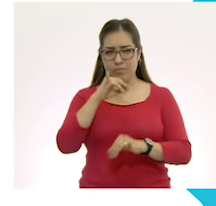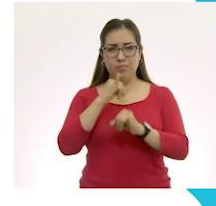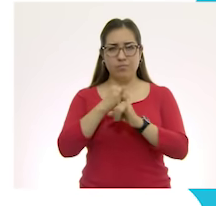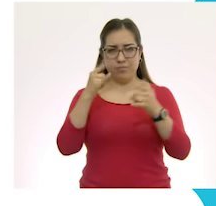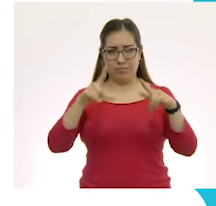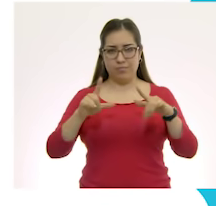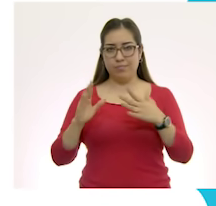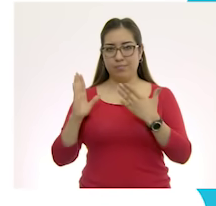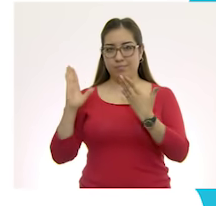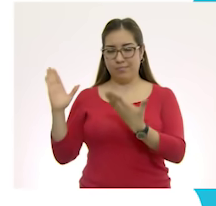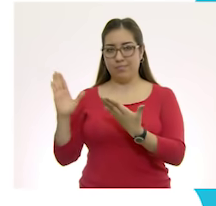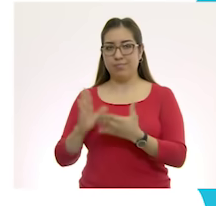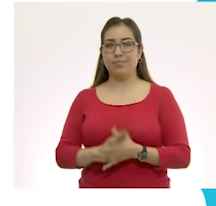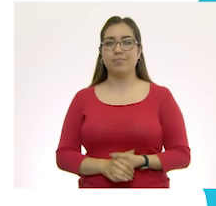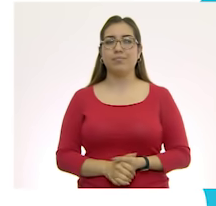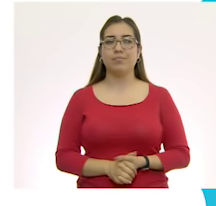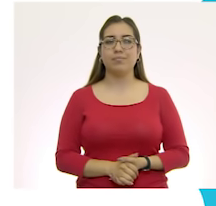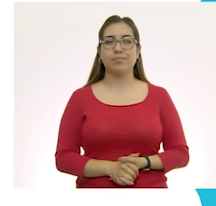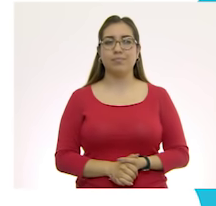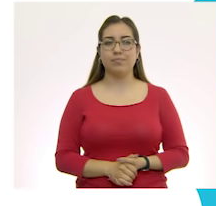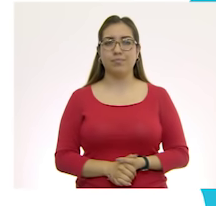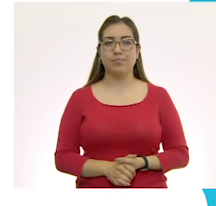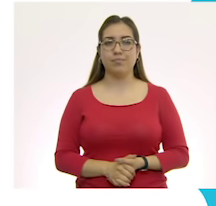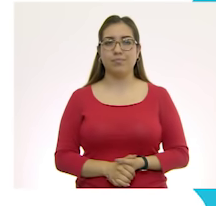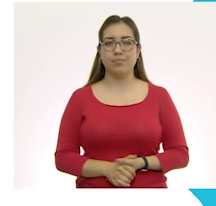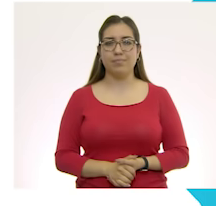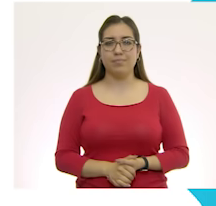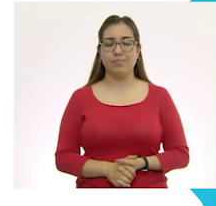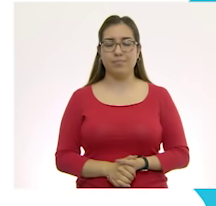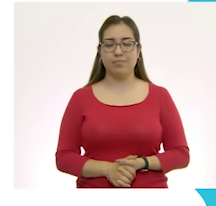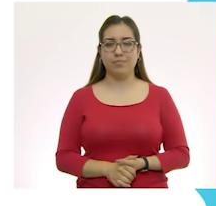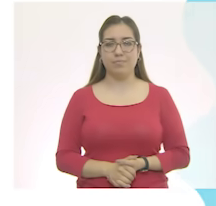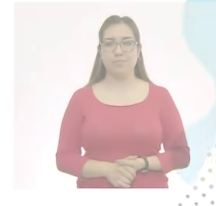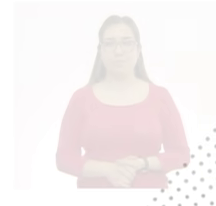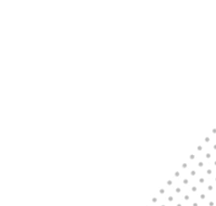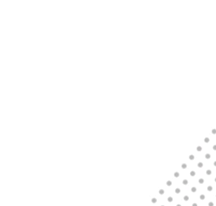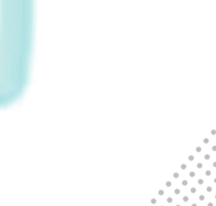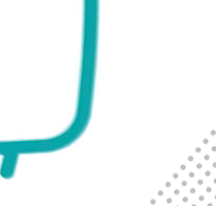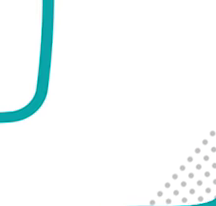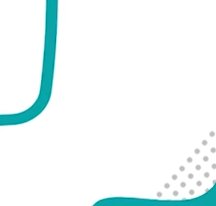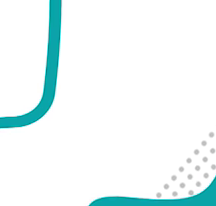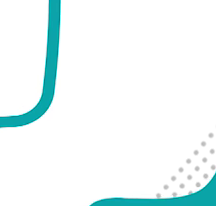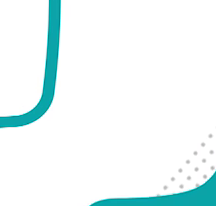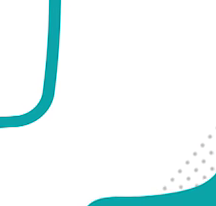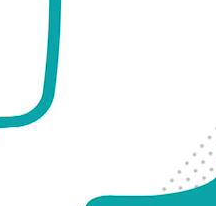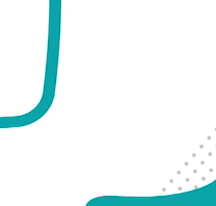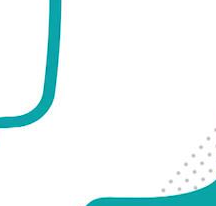siguiente liga: aprendeencasa.sep.gob.mx.